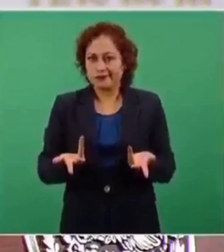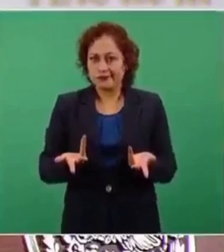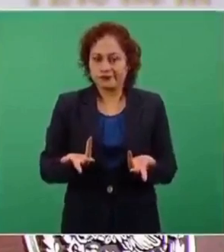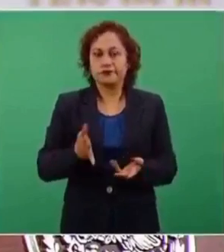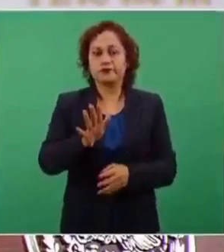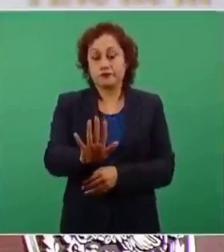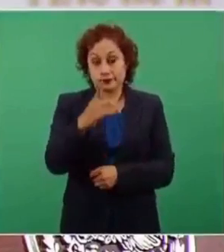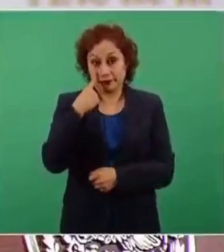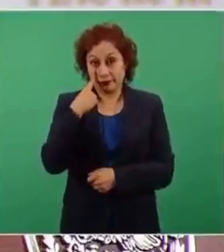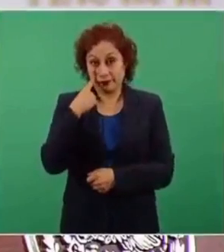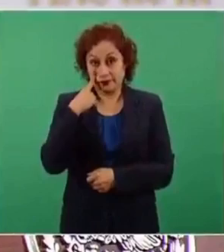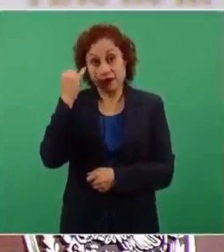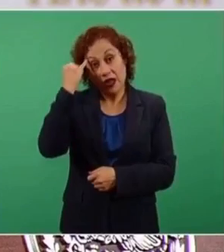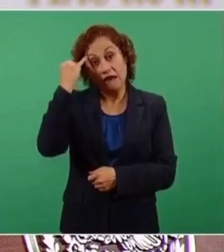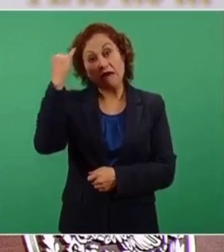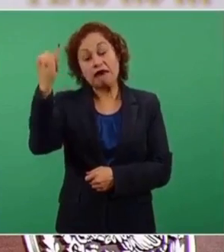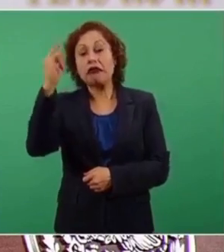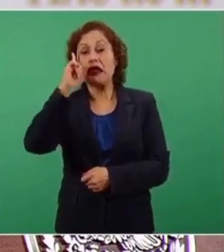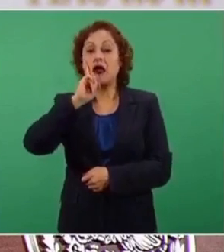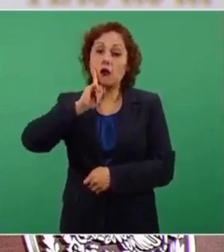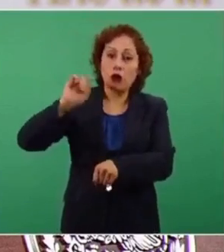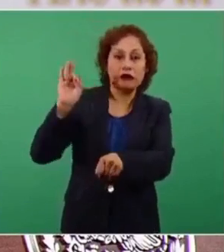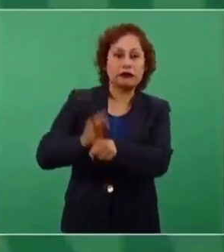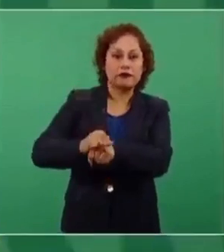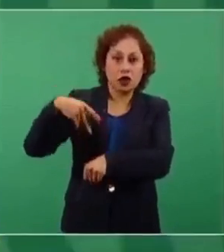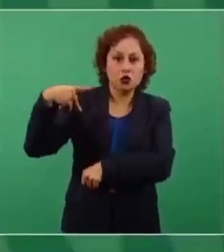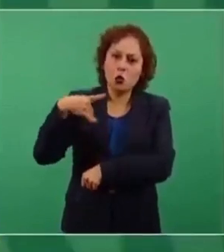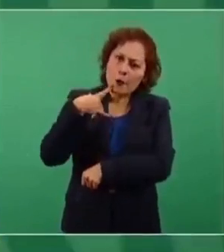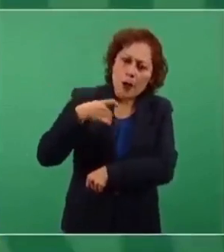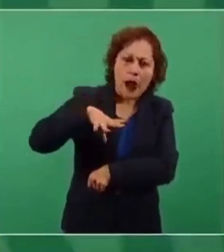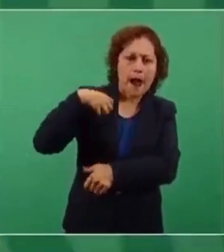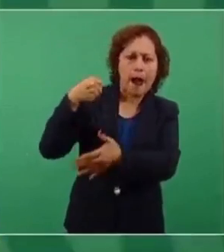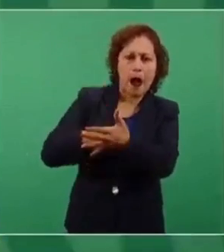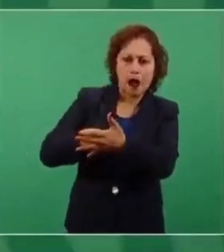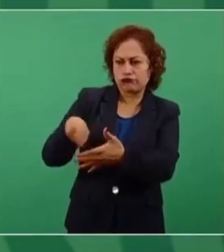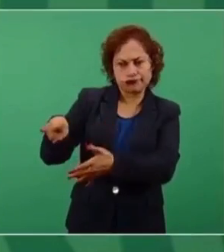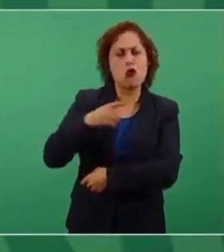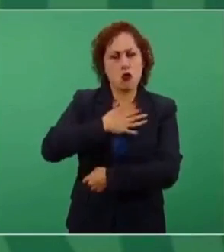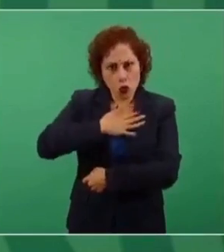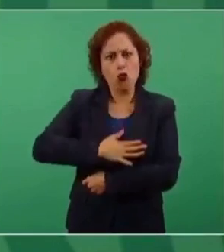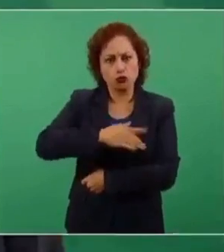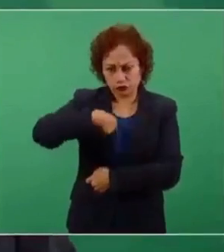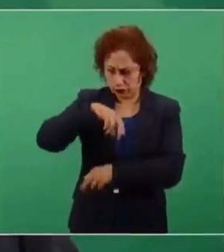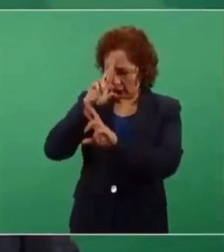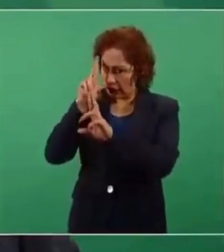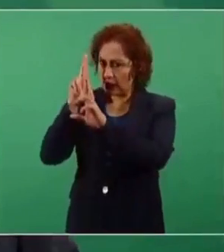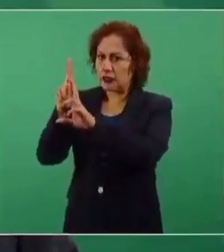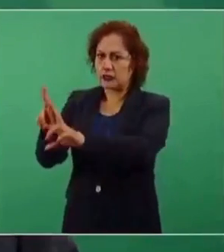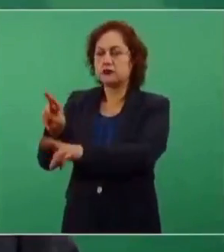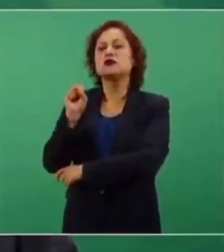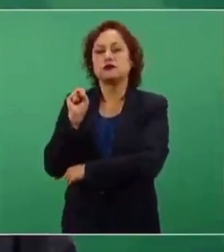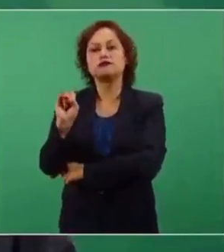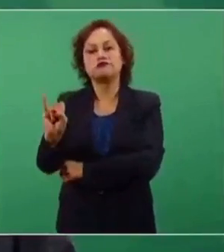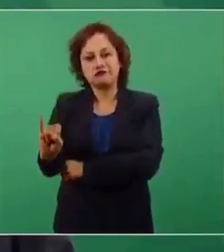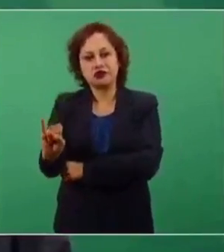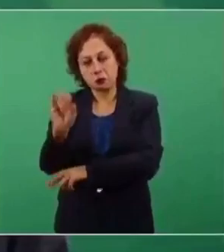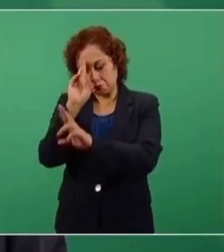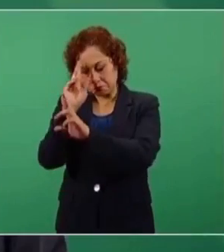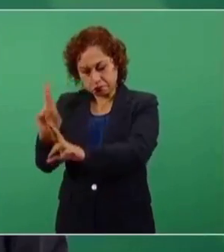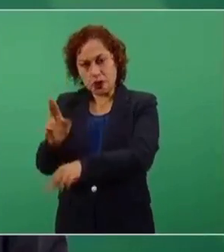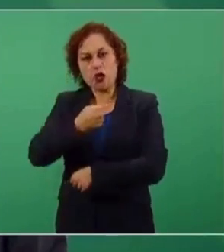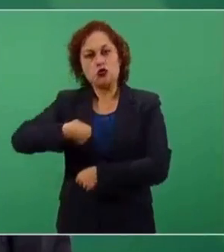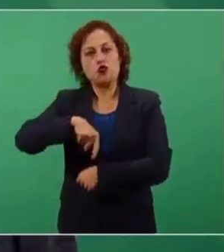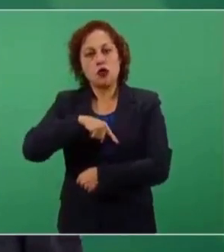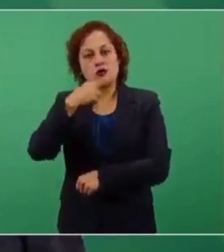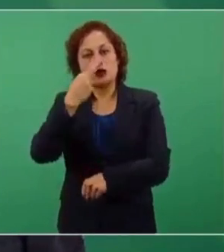justa de muchas mujeres, y siempre vamos a respetar esa causa. Y no solo eso, vamos nosotros a hacer lo que siempre nos hemos hecho y lo que nos